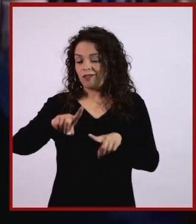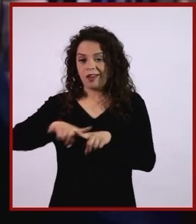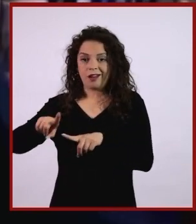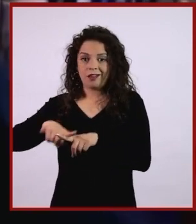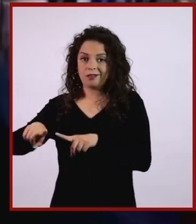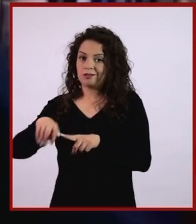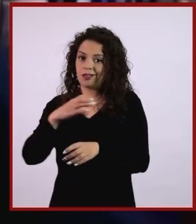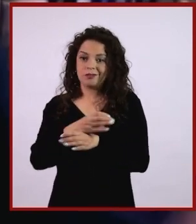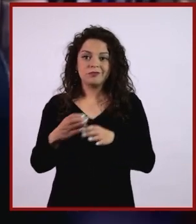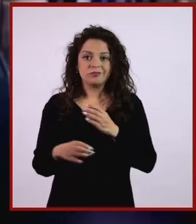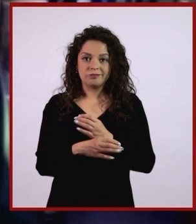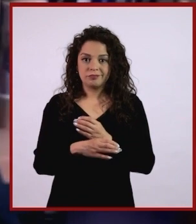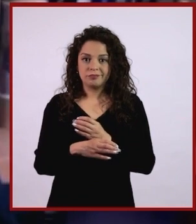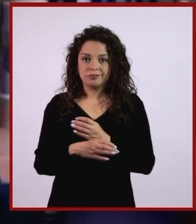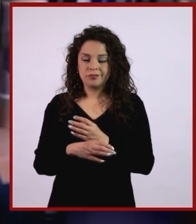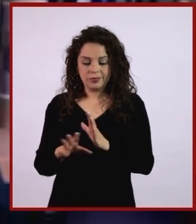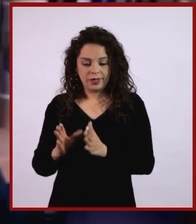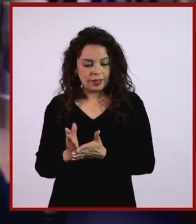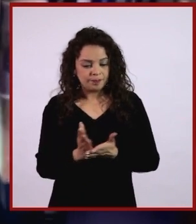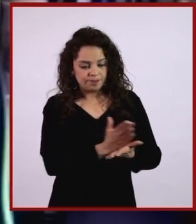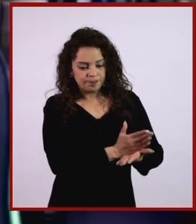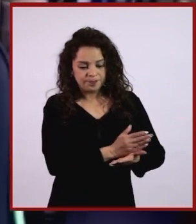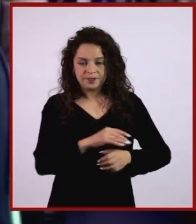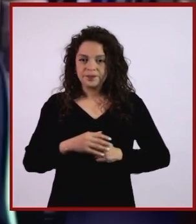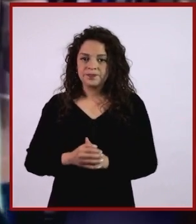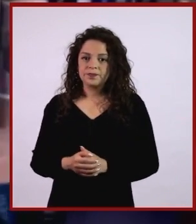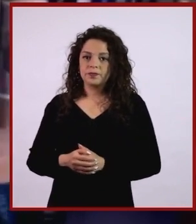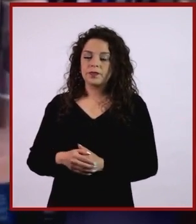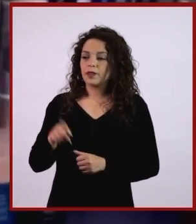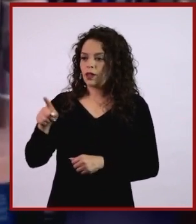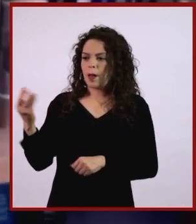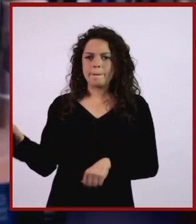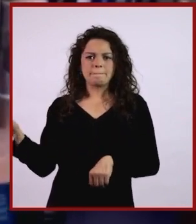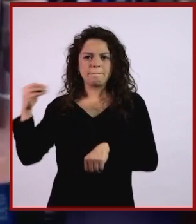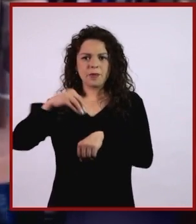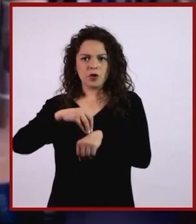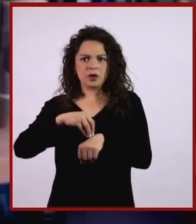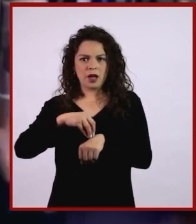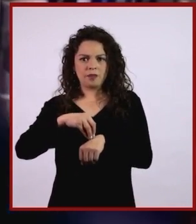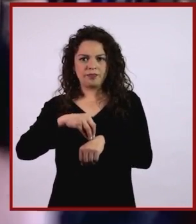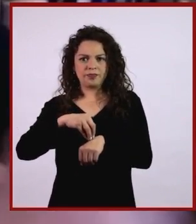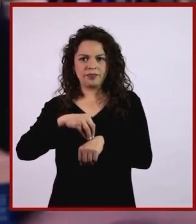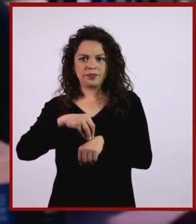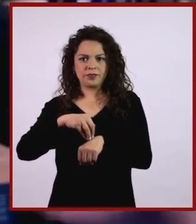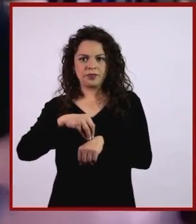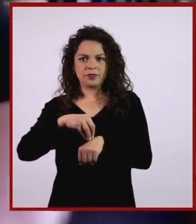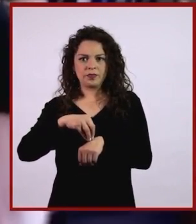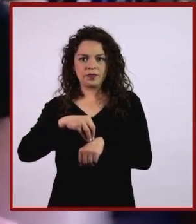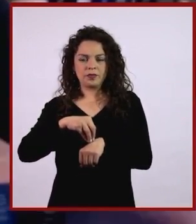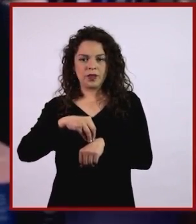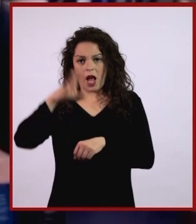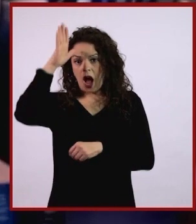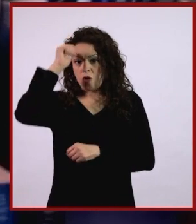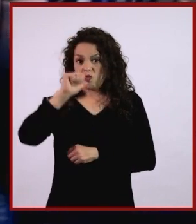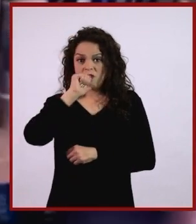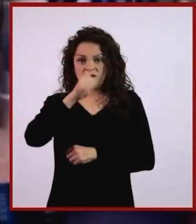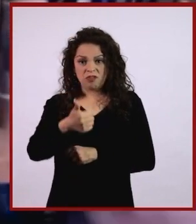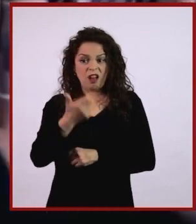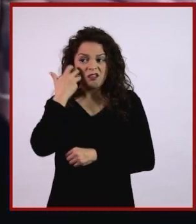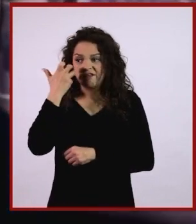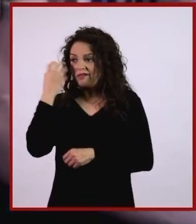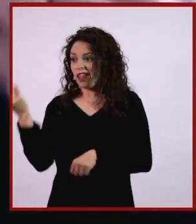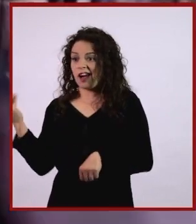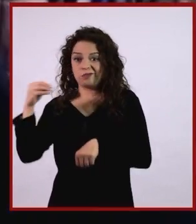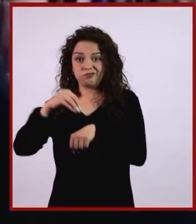en todos los sentidos. Ahora bien, una cohesión social impuesta, no que no sea resultado de los consensos y los